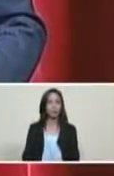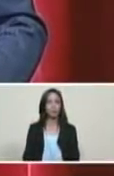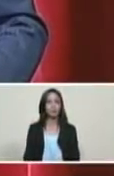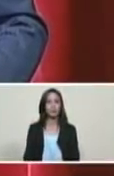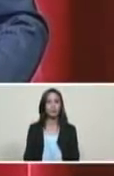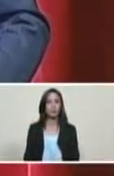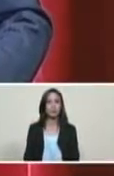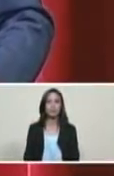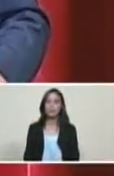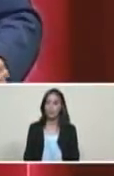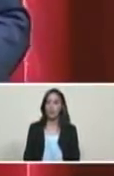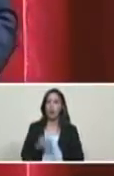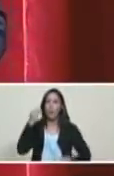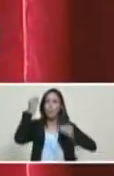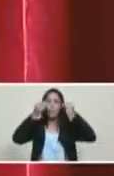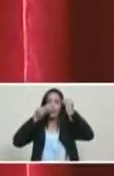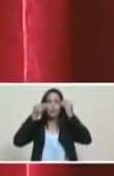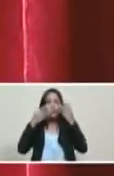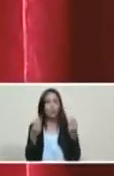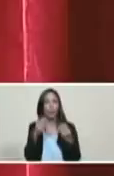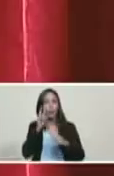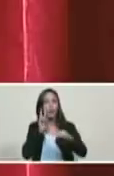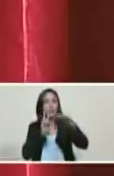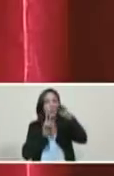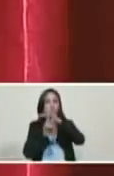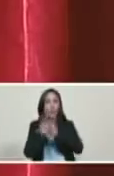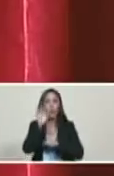ve cómo pensaban ellos el futuro.